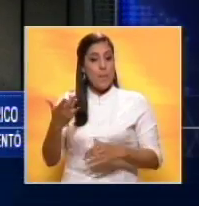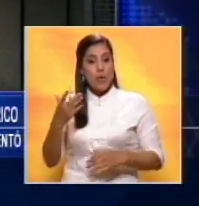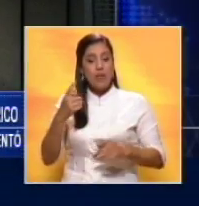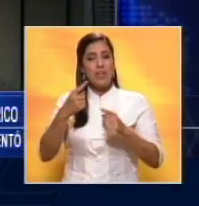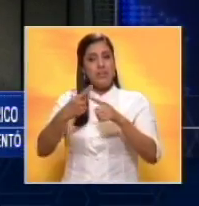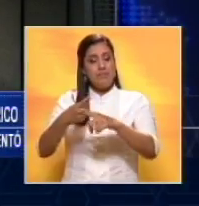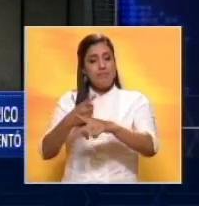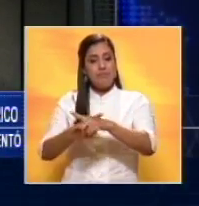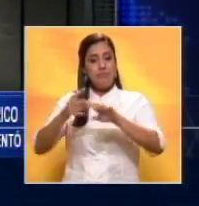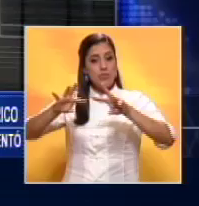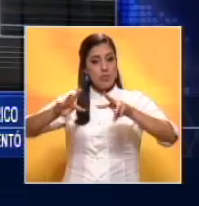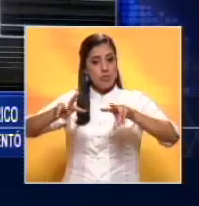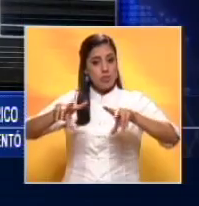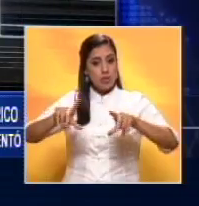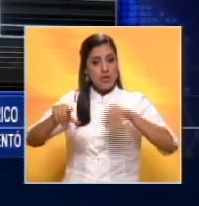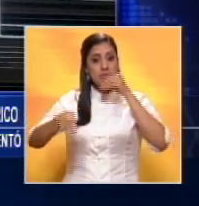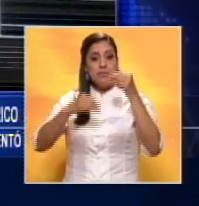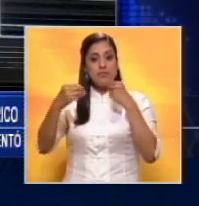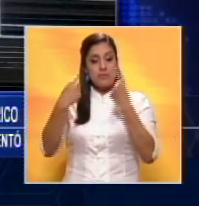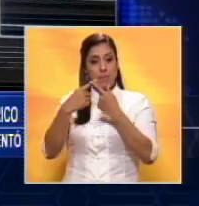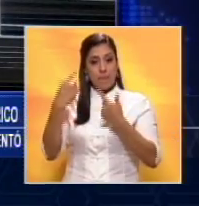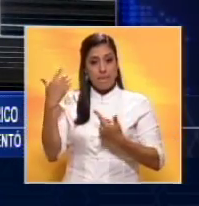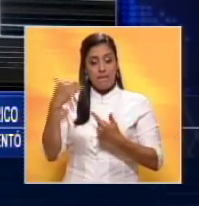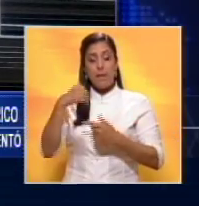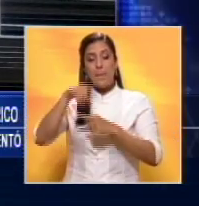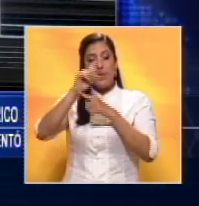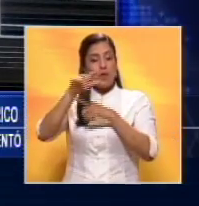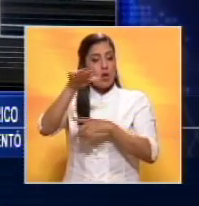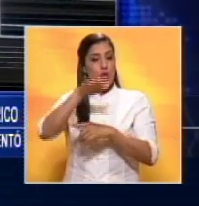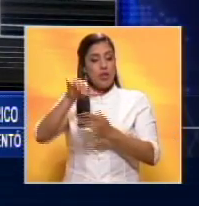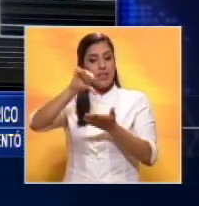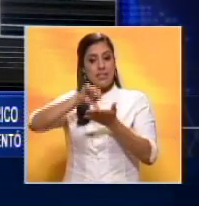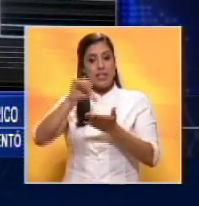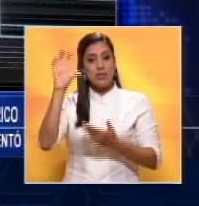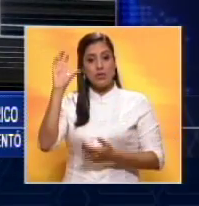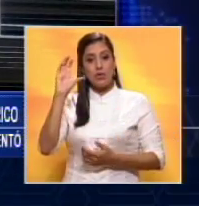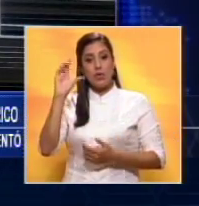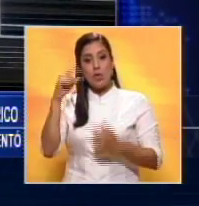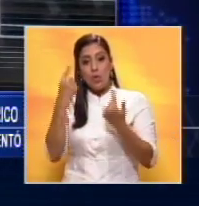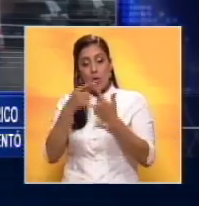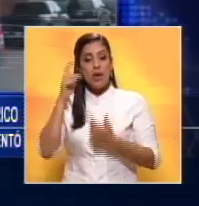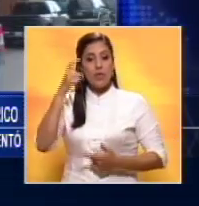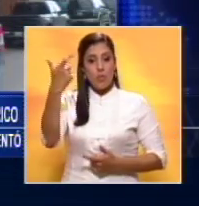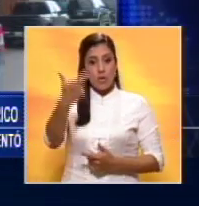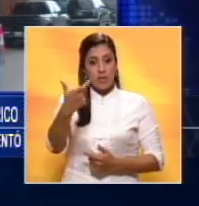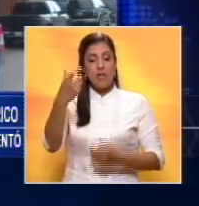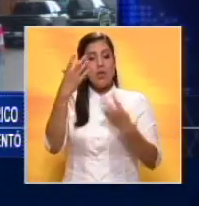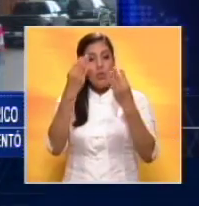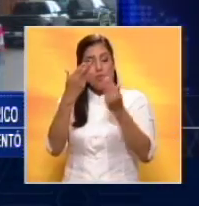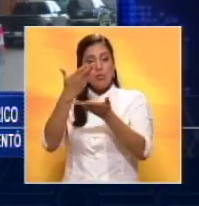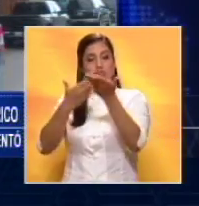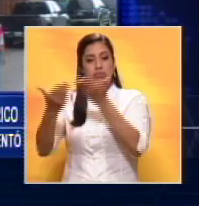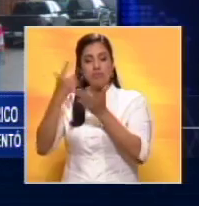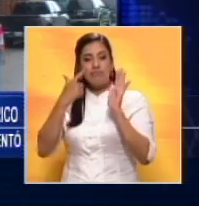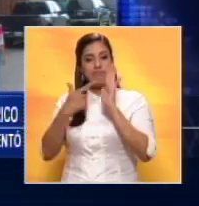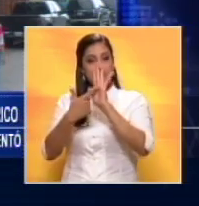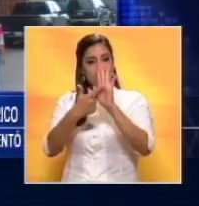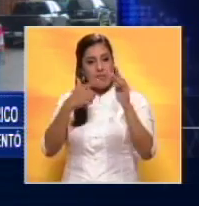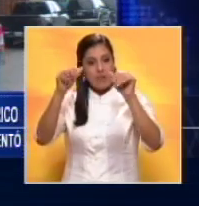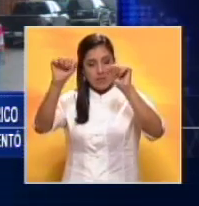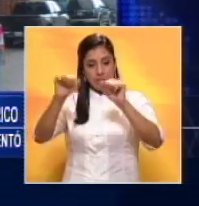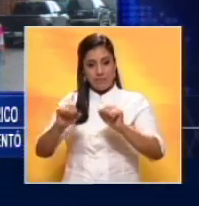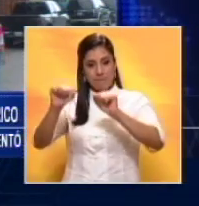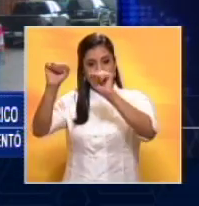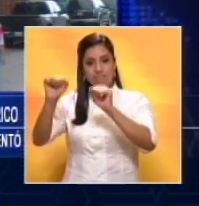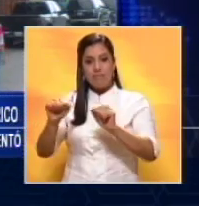los continuos robos que se han registrado en sus locales, principalmente en el centro de la capital guariqueña. Muchos de los comercios mostraron en su Santa